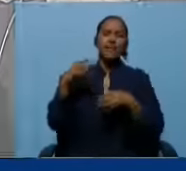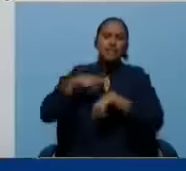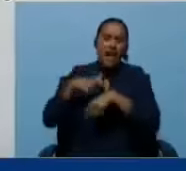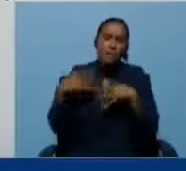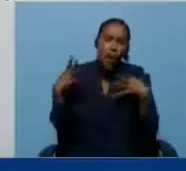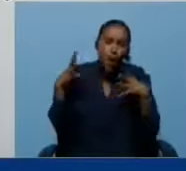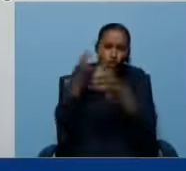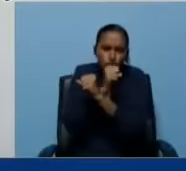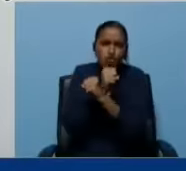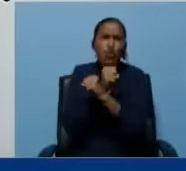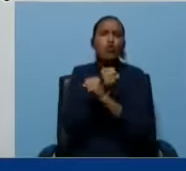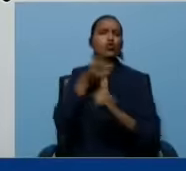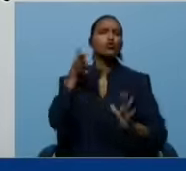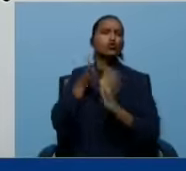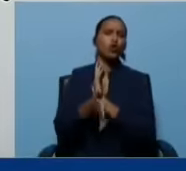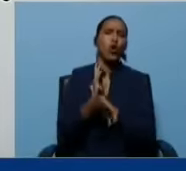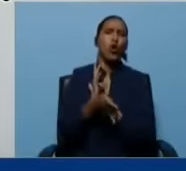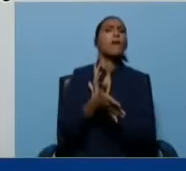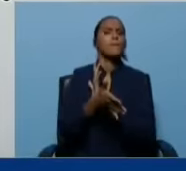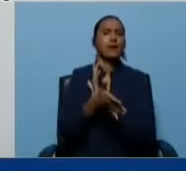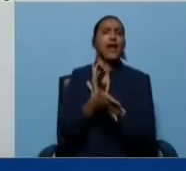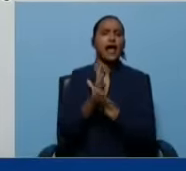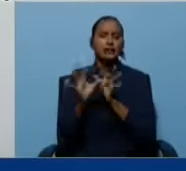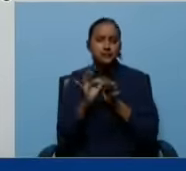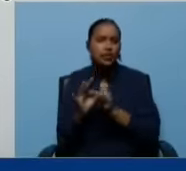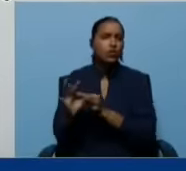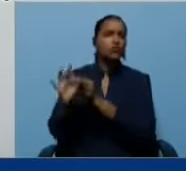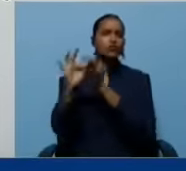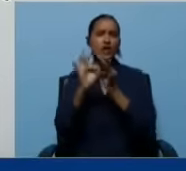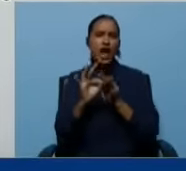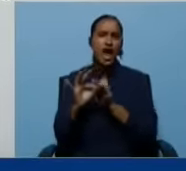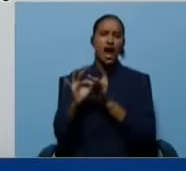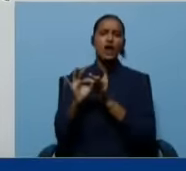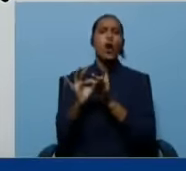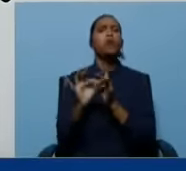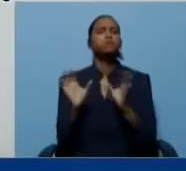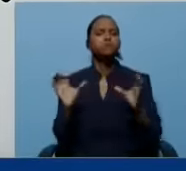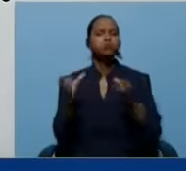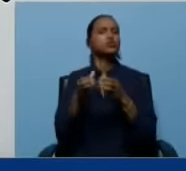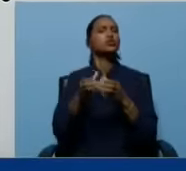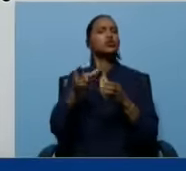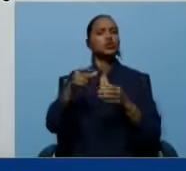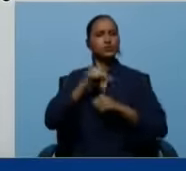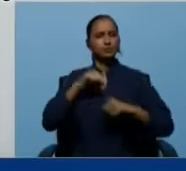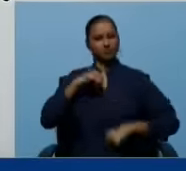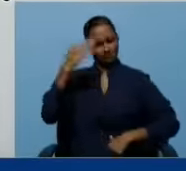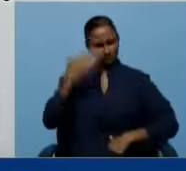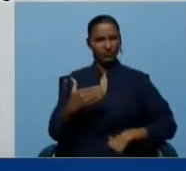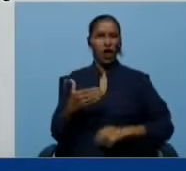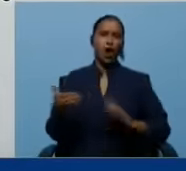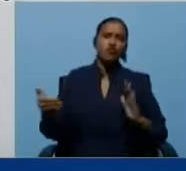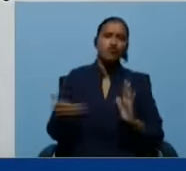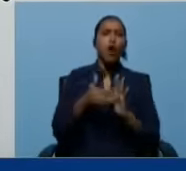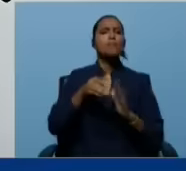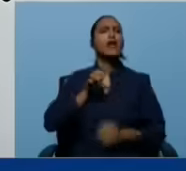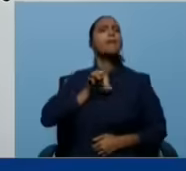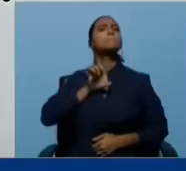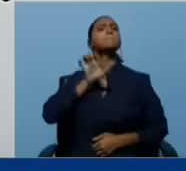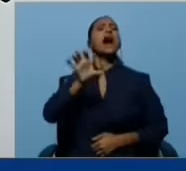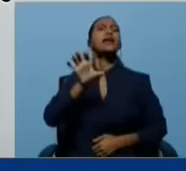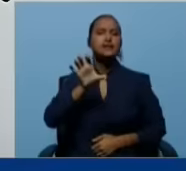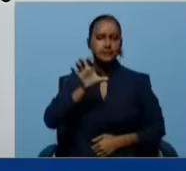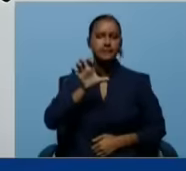se unieron para derrocar y hacer añicos nuestra Constitución en Honduras, hombres valientes como nuestro querido y